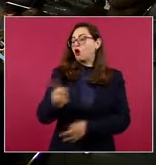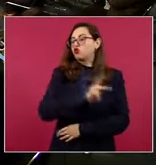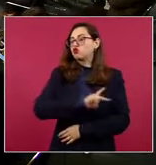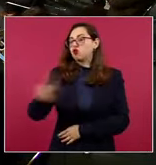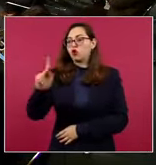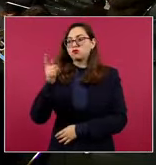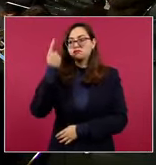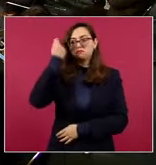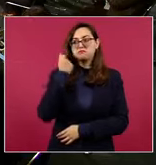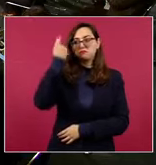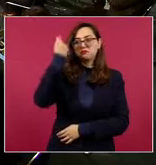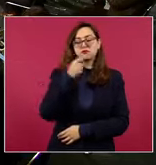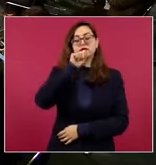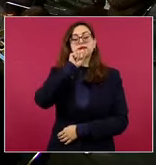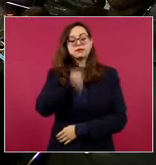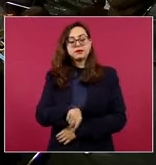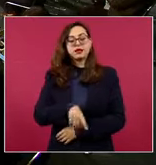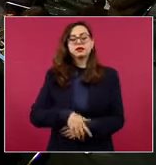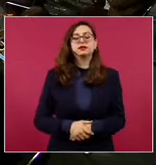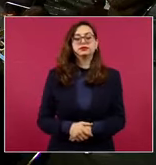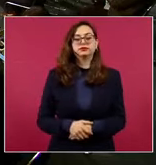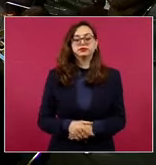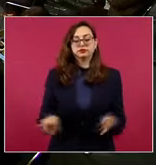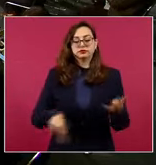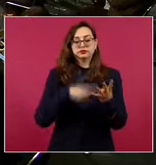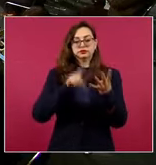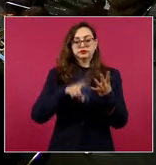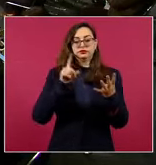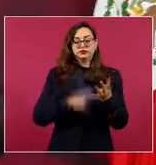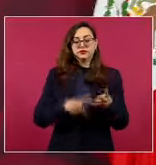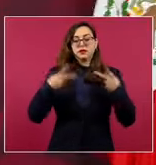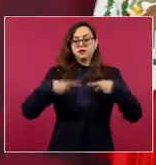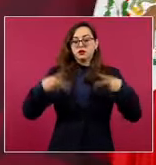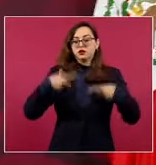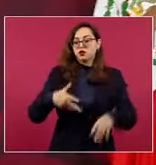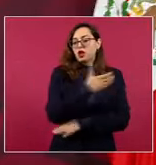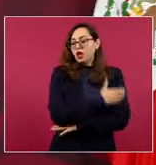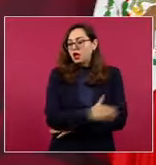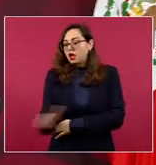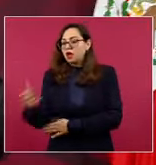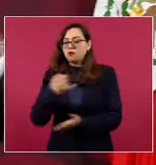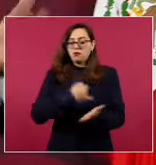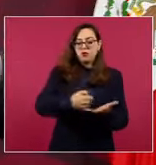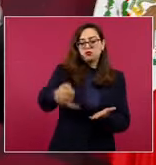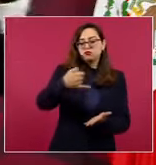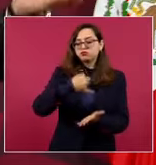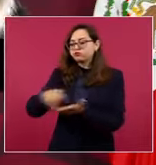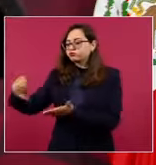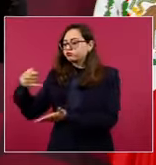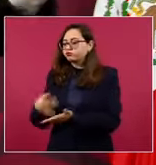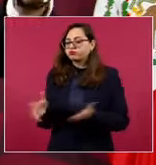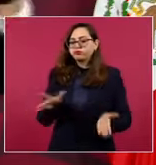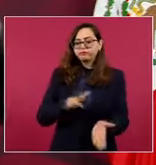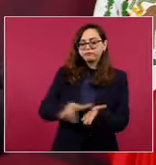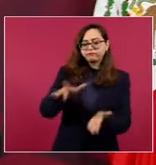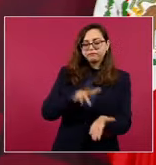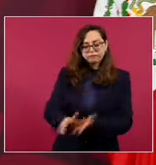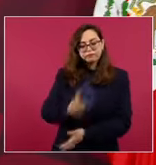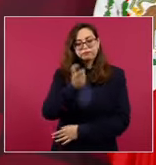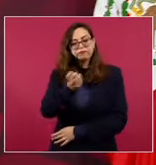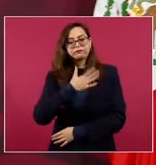justicia es que se apoye a los productores del campo, hacer justicia es que se